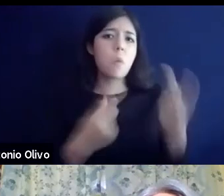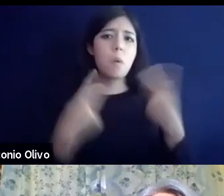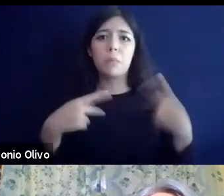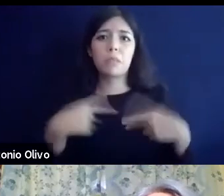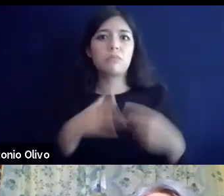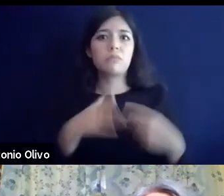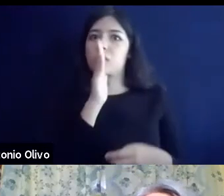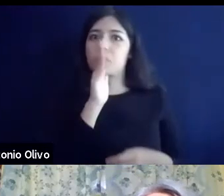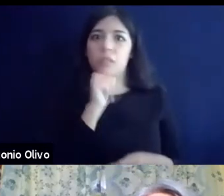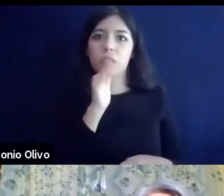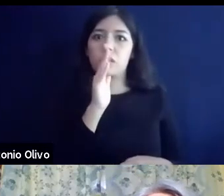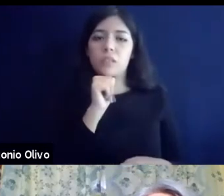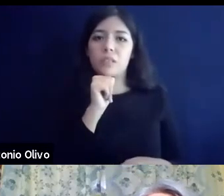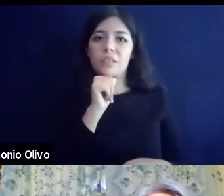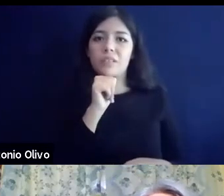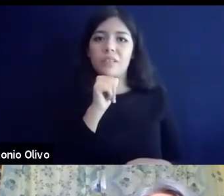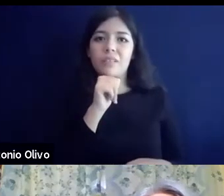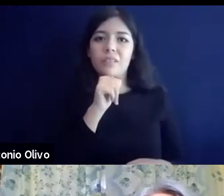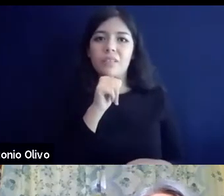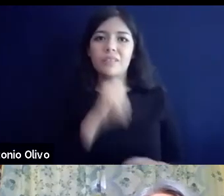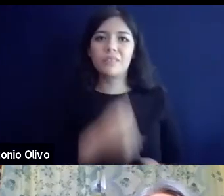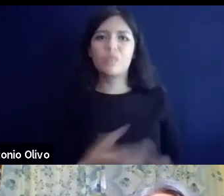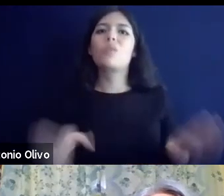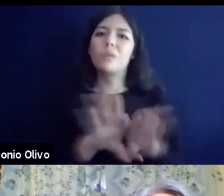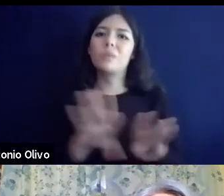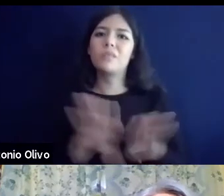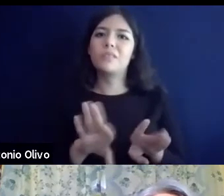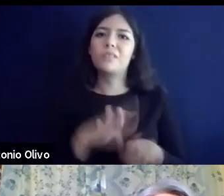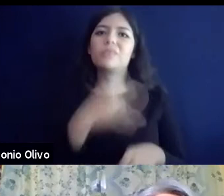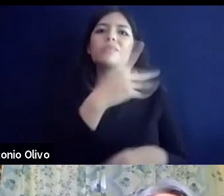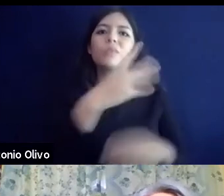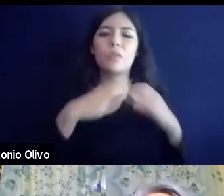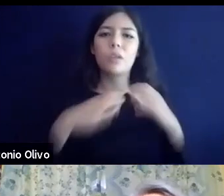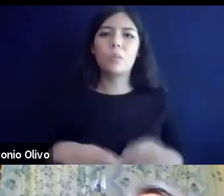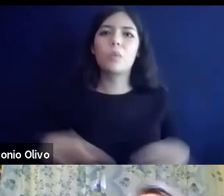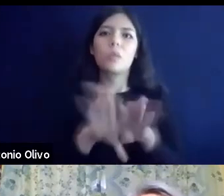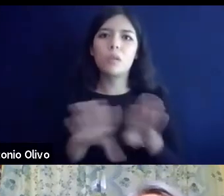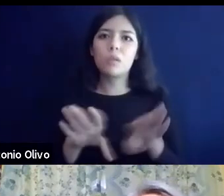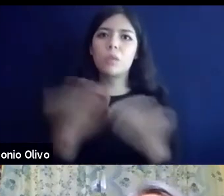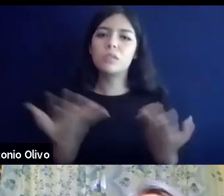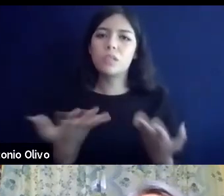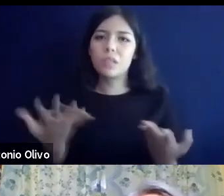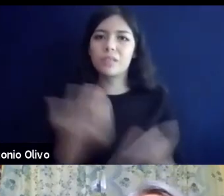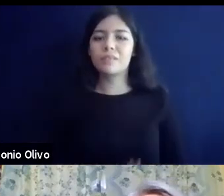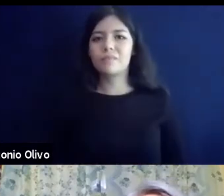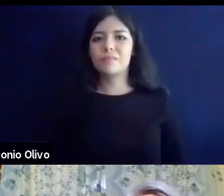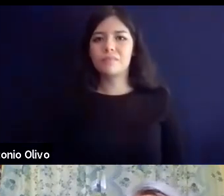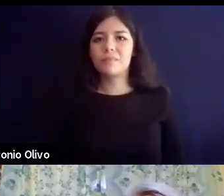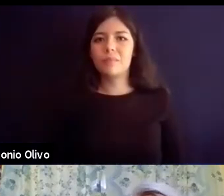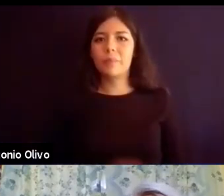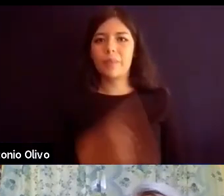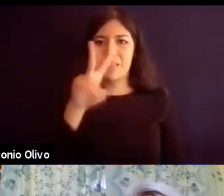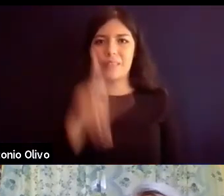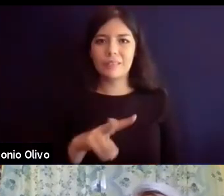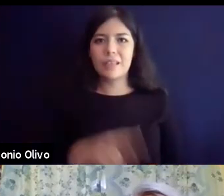dime cuánta gente tiene acceso a eso, ¿sí? Entonces, el concepto de esperanza, por eso